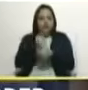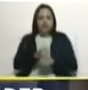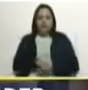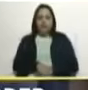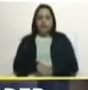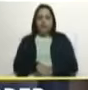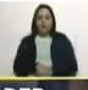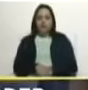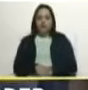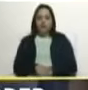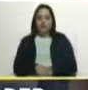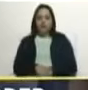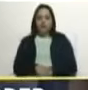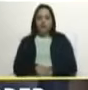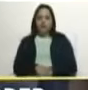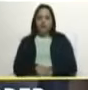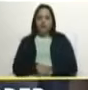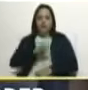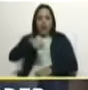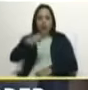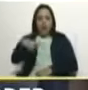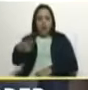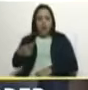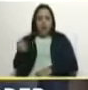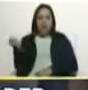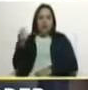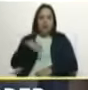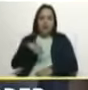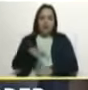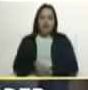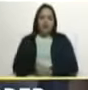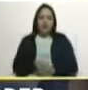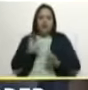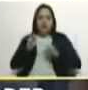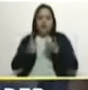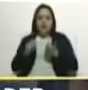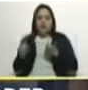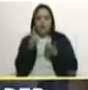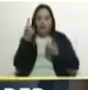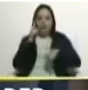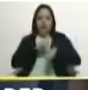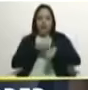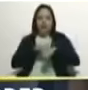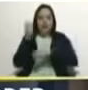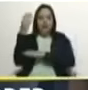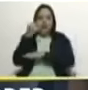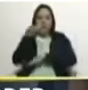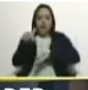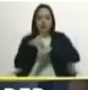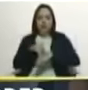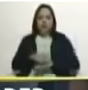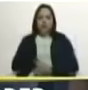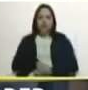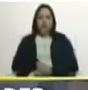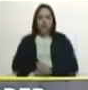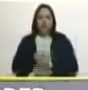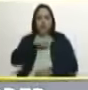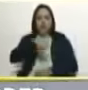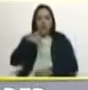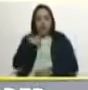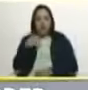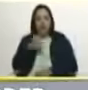los meses por venir en este primer periodo de sesiones? Nosotros vamos a